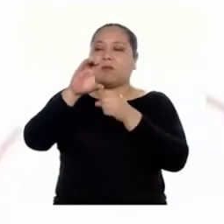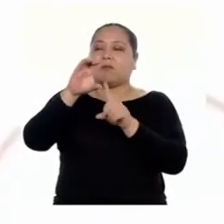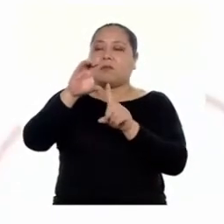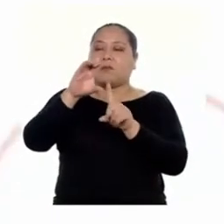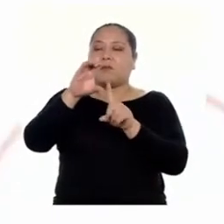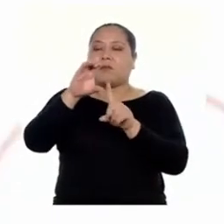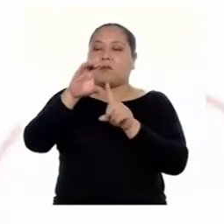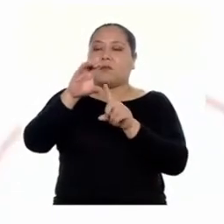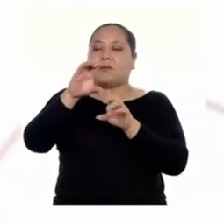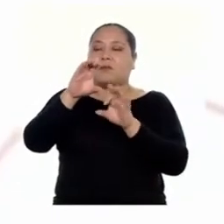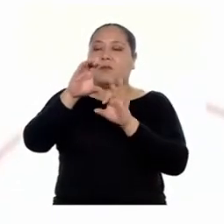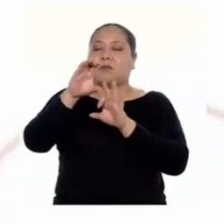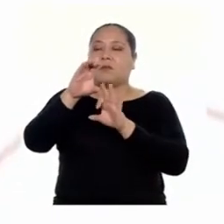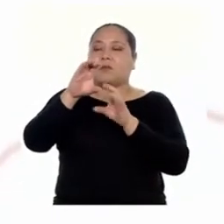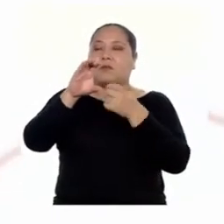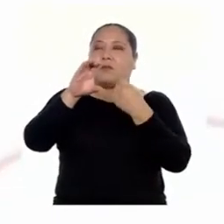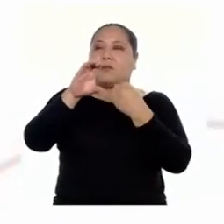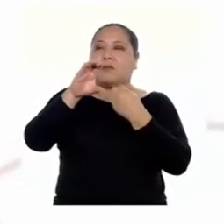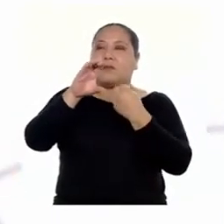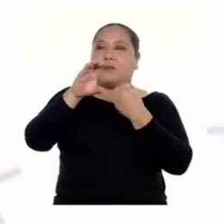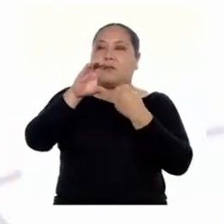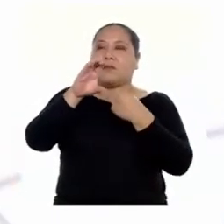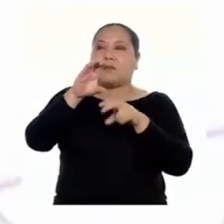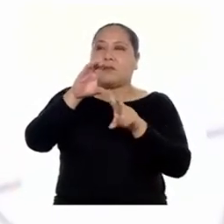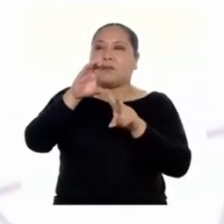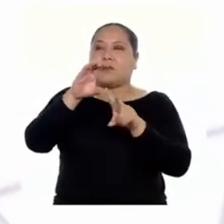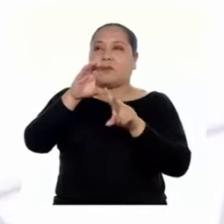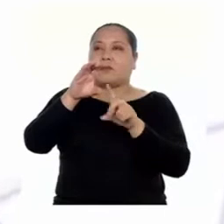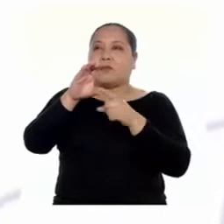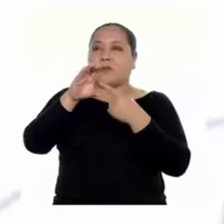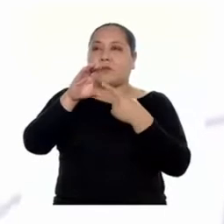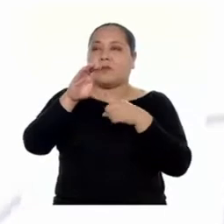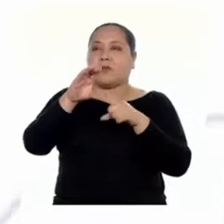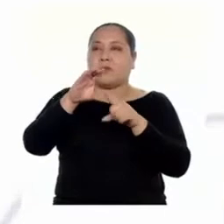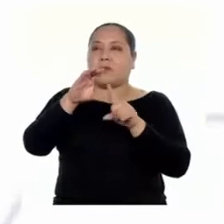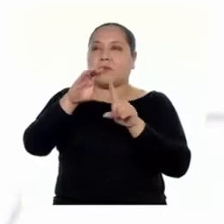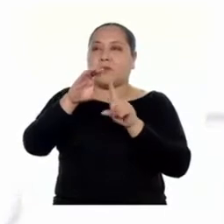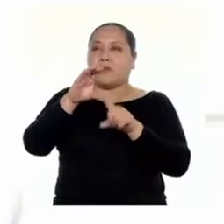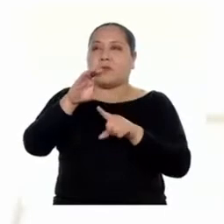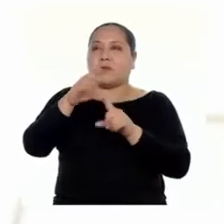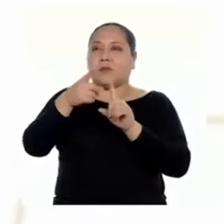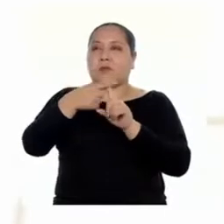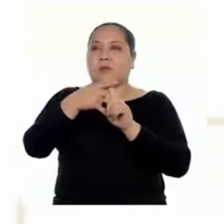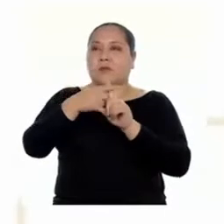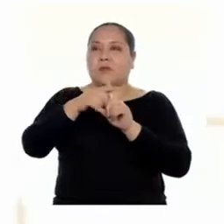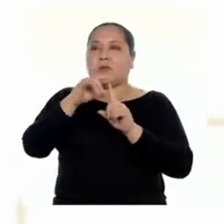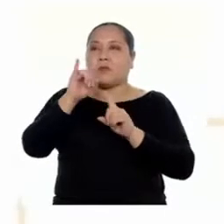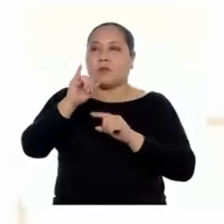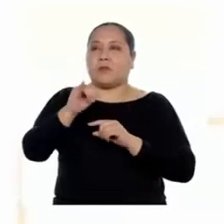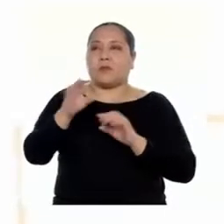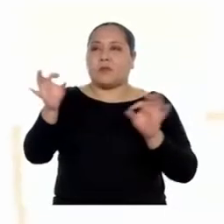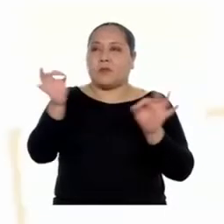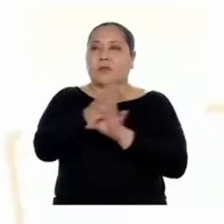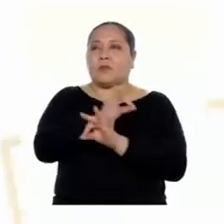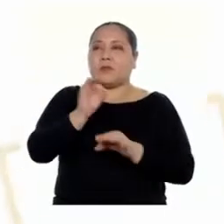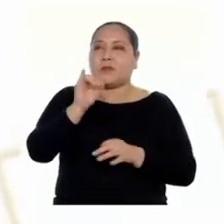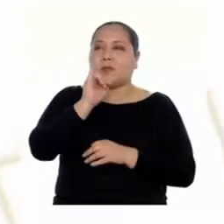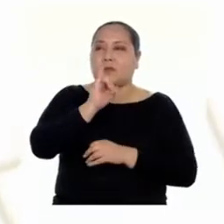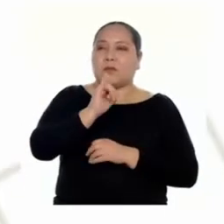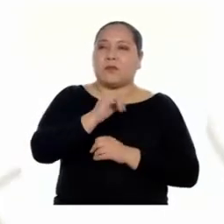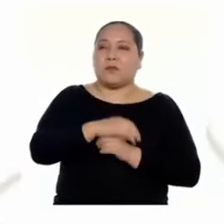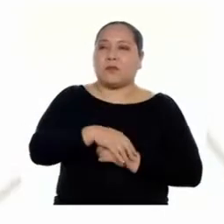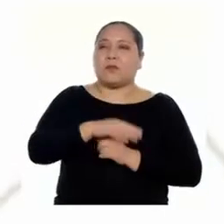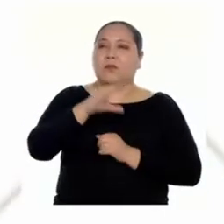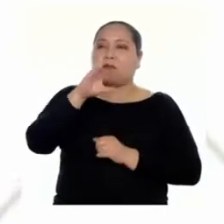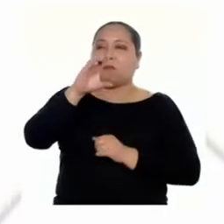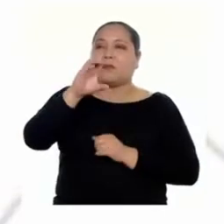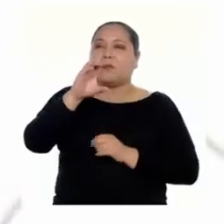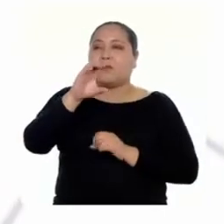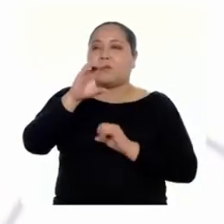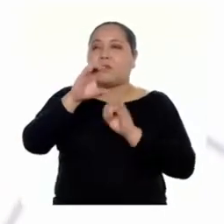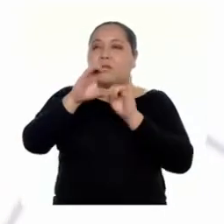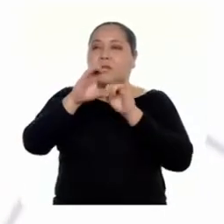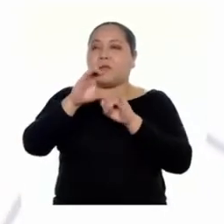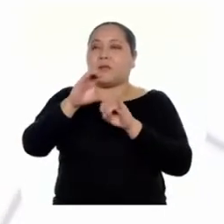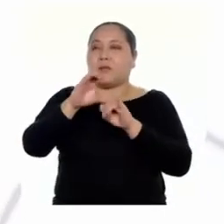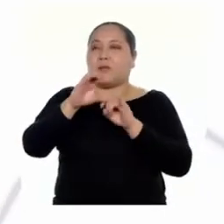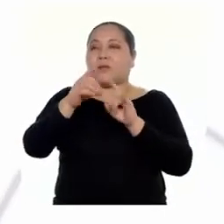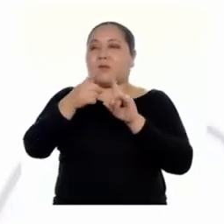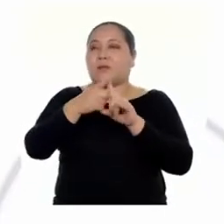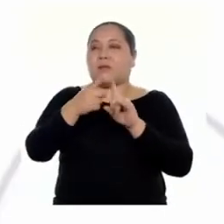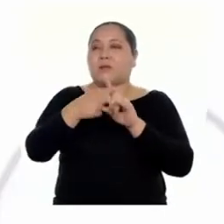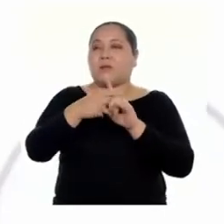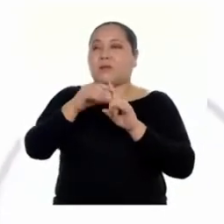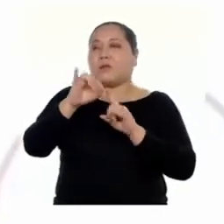sub F1 más I. Si reemplazamos I, es igual a C sub F1 por